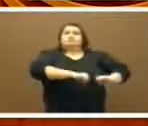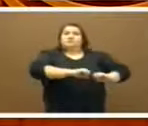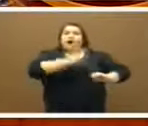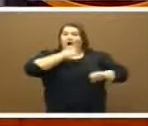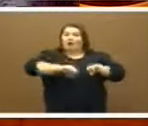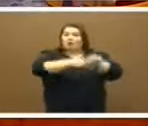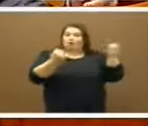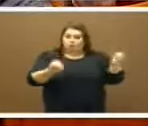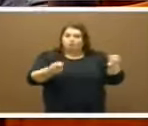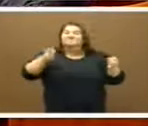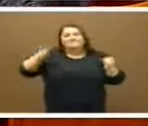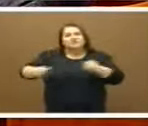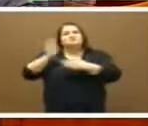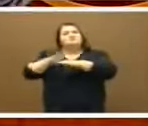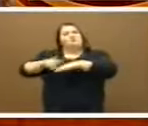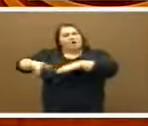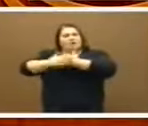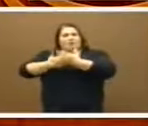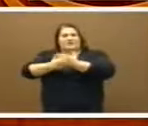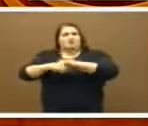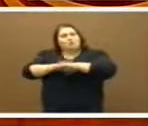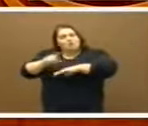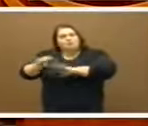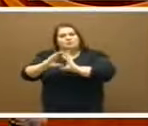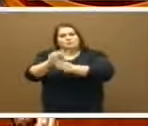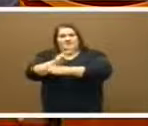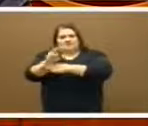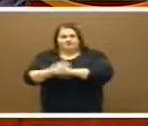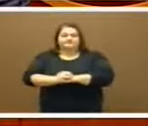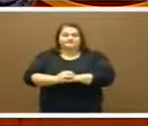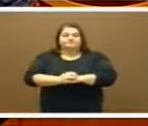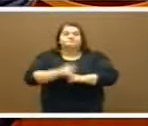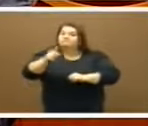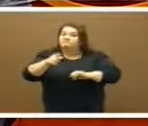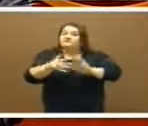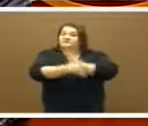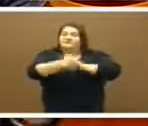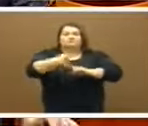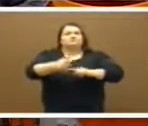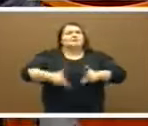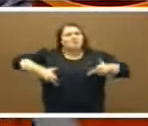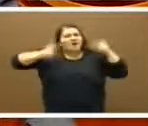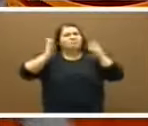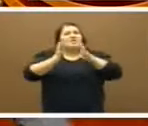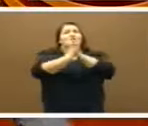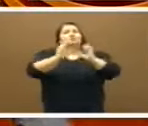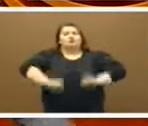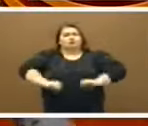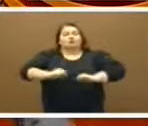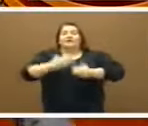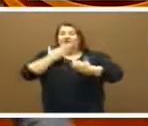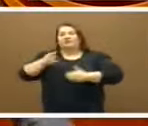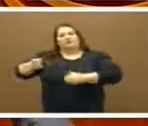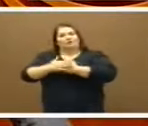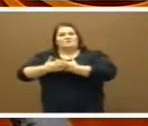Eso es lo que ha hecho este Gobierno y el grupo del Partido Popular. Este es el talante democrático y de consenso de este Gobierno y del grupo que